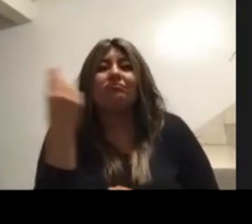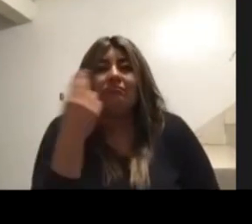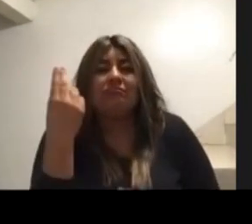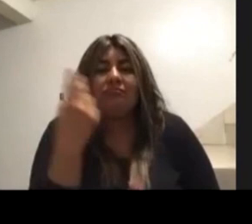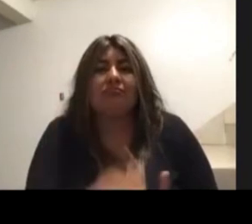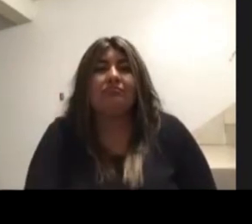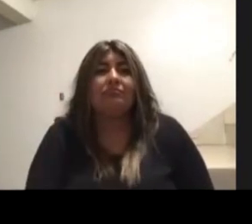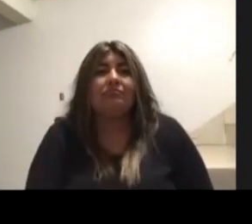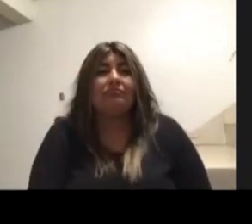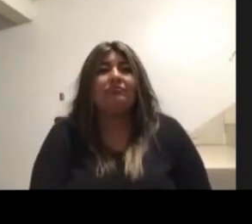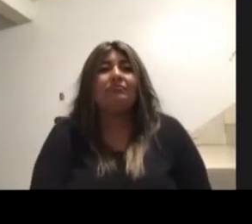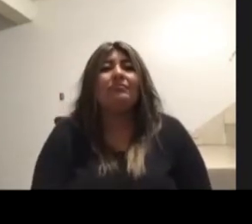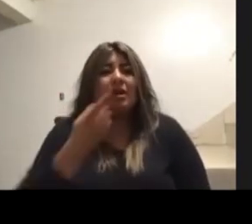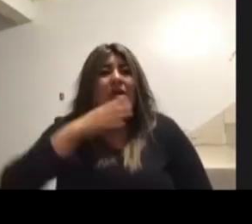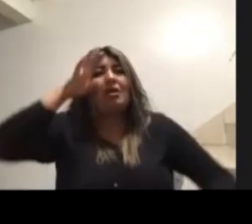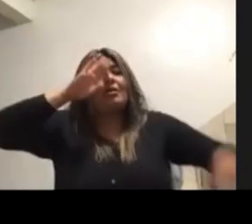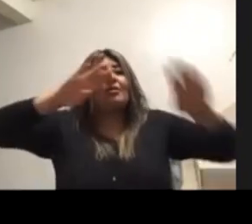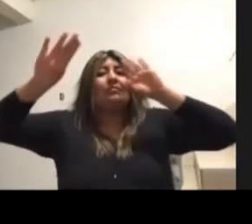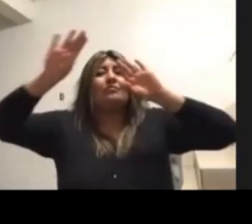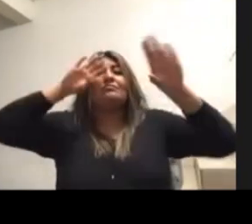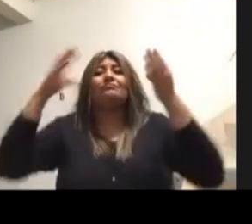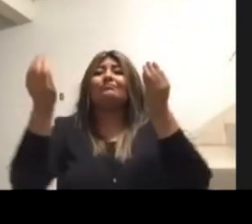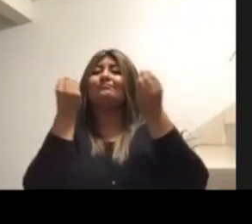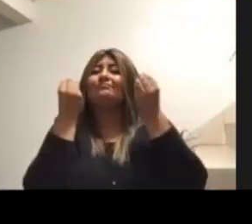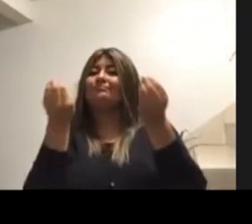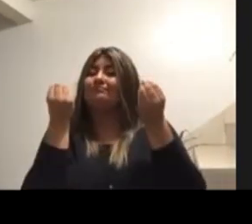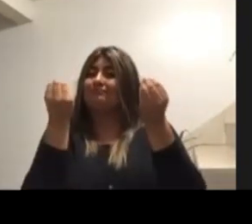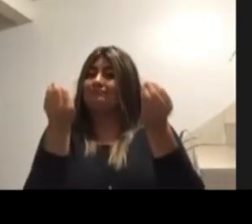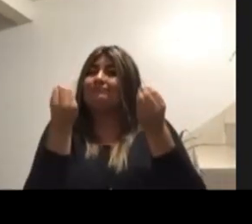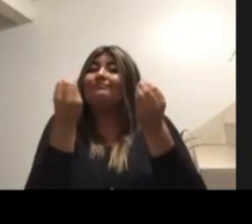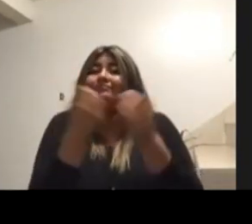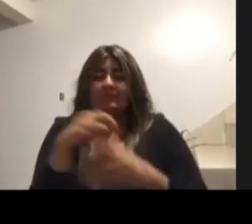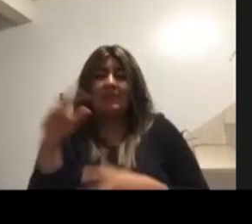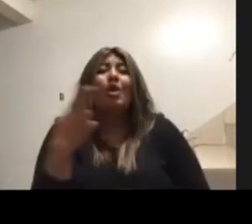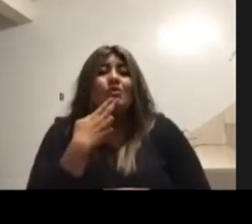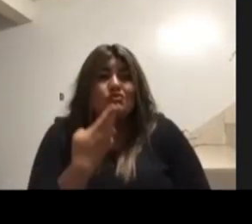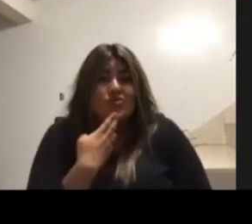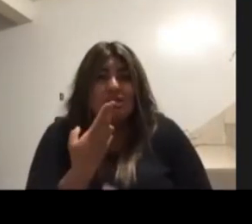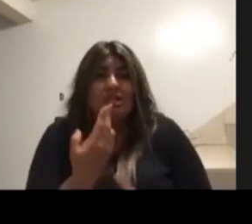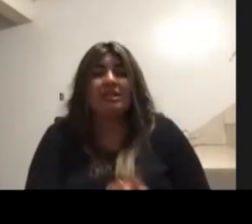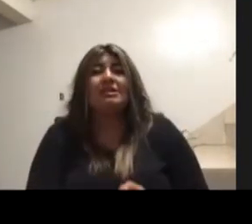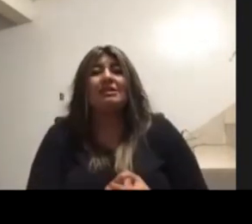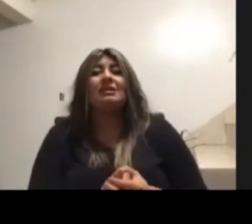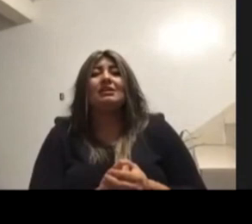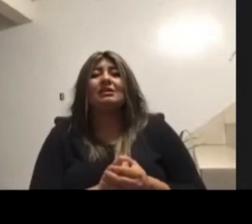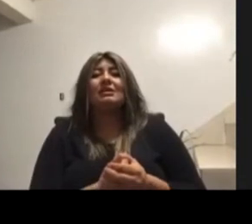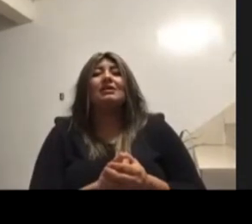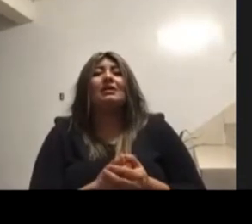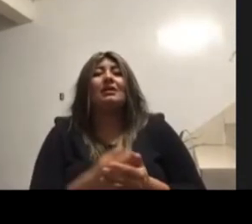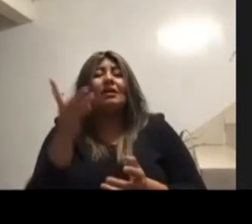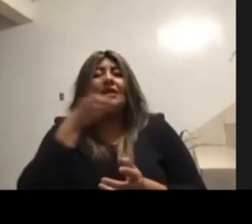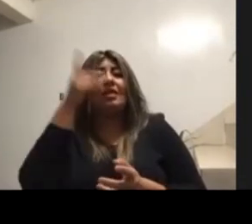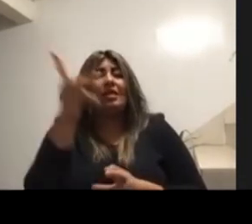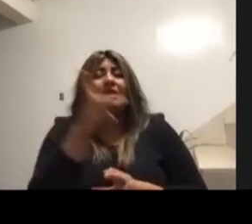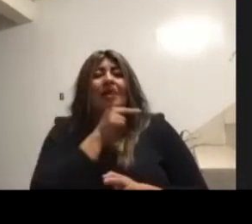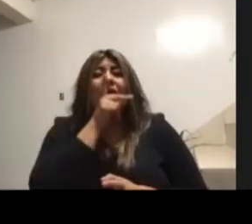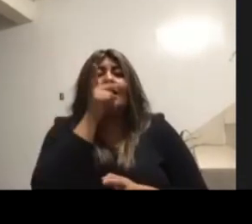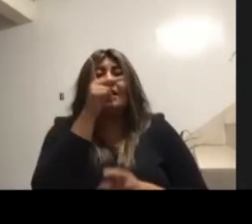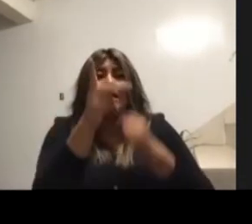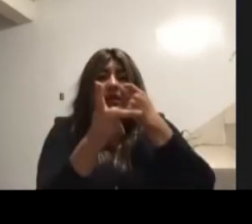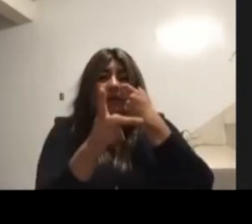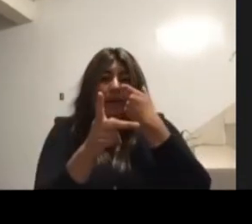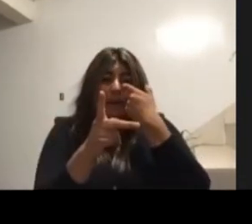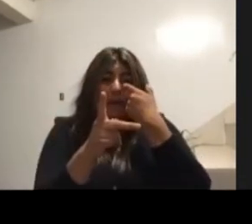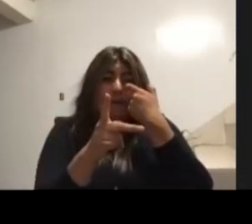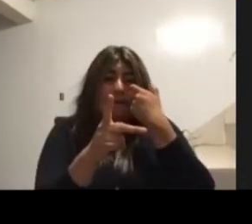creo que muchísimas van a ser de mucha utilidad. Voy a darle también la palabra un momentito antes de Gaby,